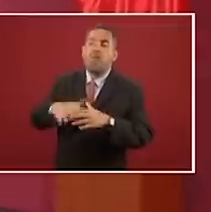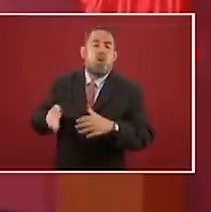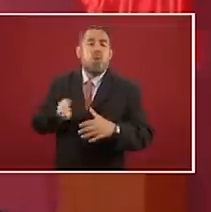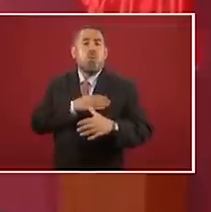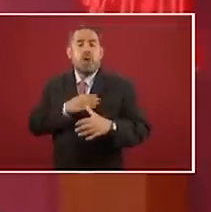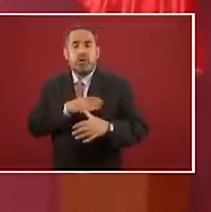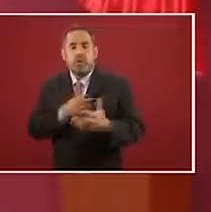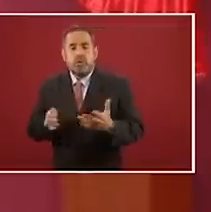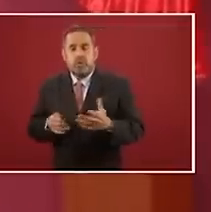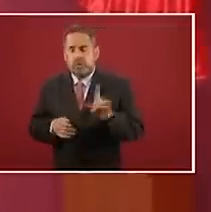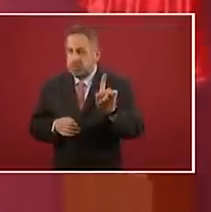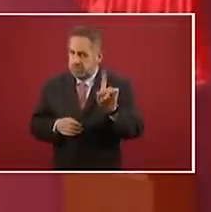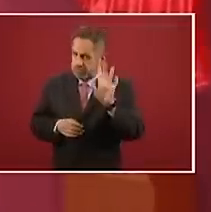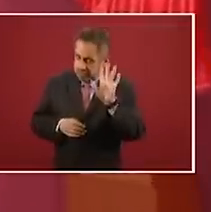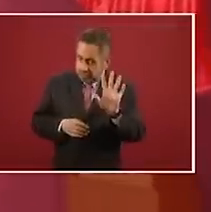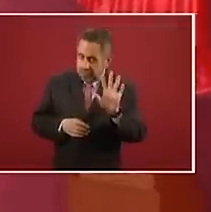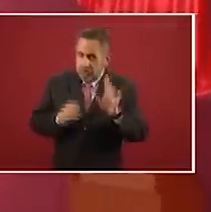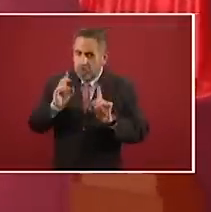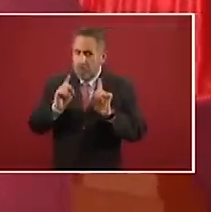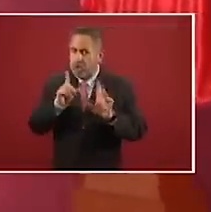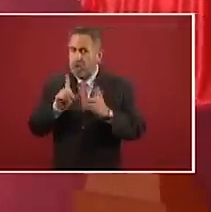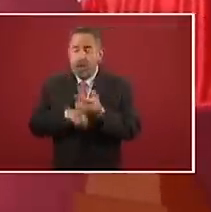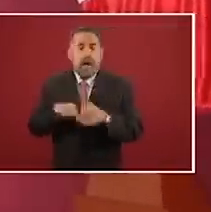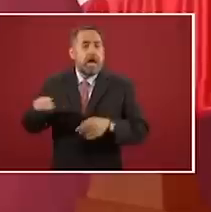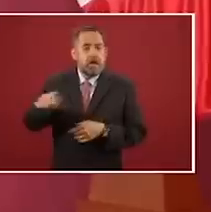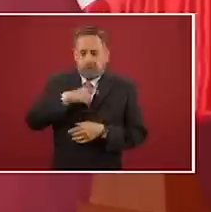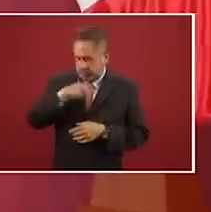De lo que no tengo duda es de que el pueblo es sabio,